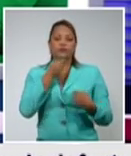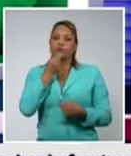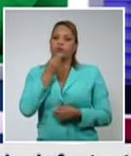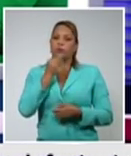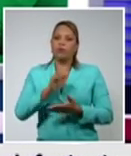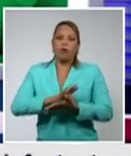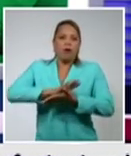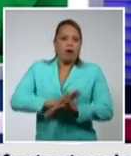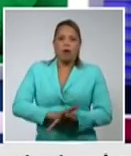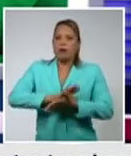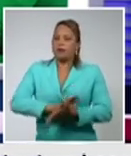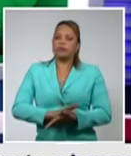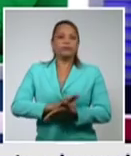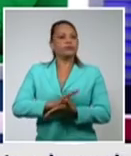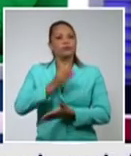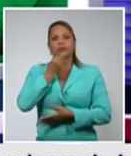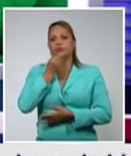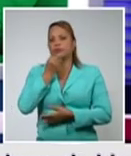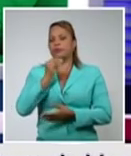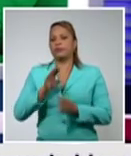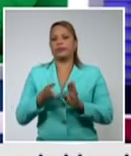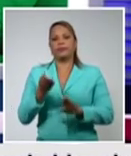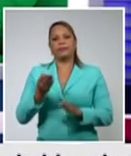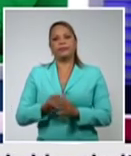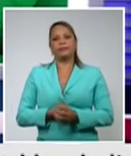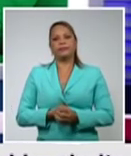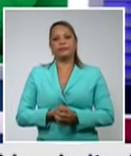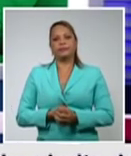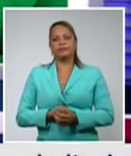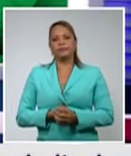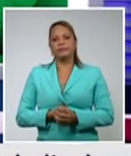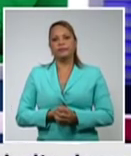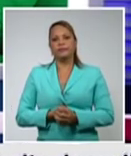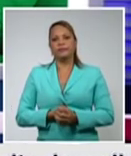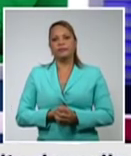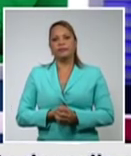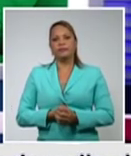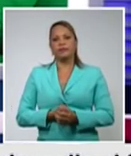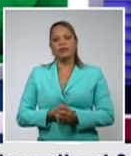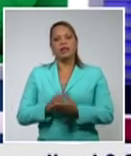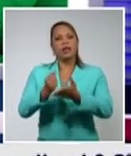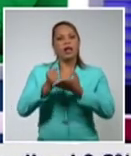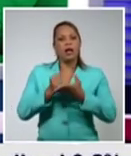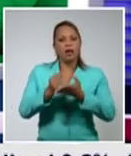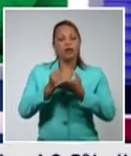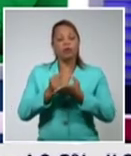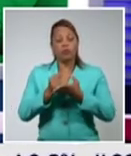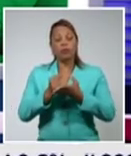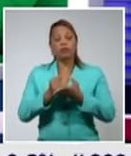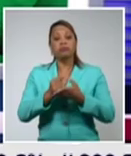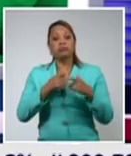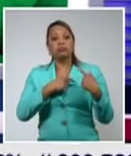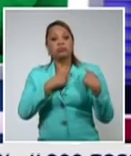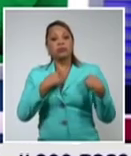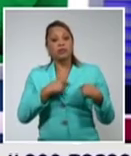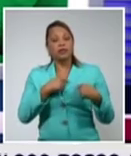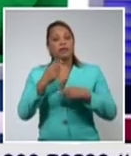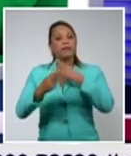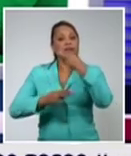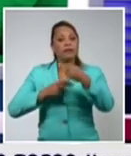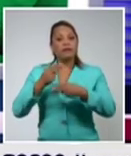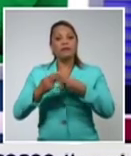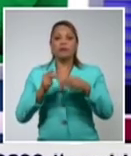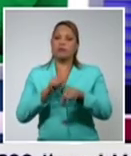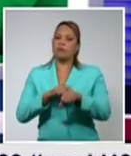su reanimación, no obstante las maniobras de reanimación cardiopulmonar que fueron aplicadas en ese